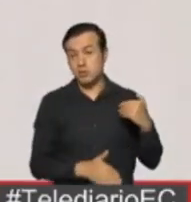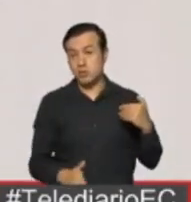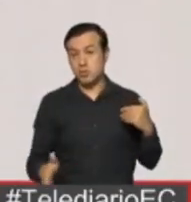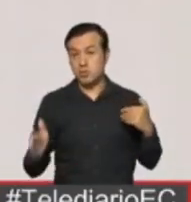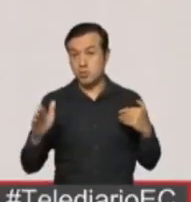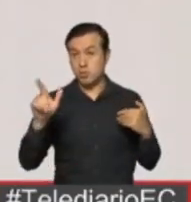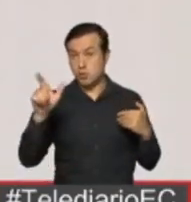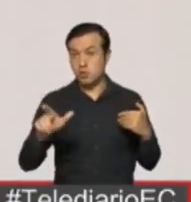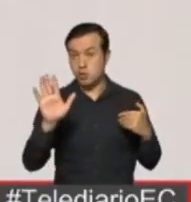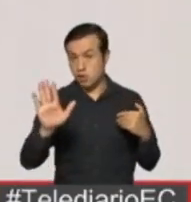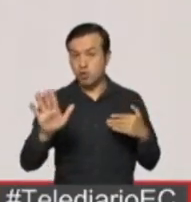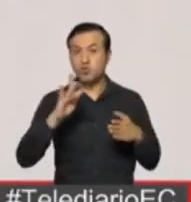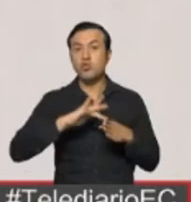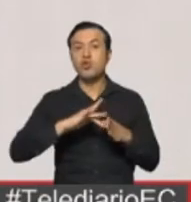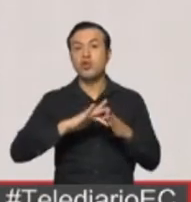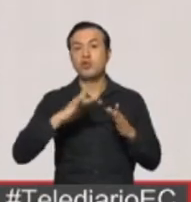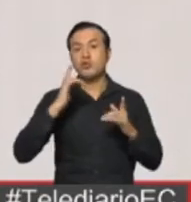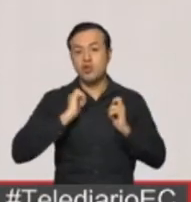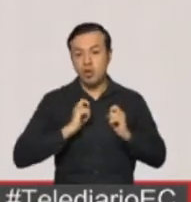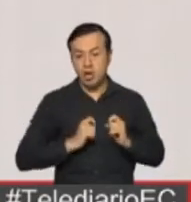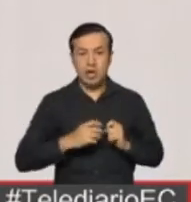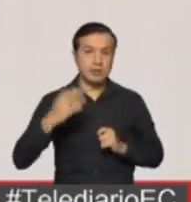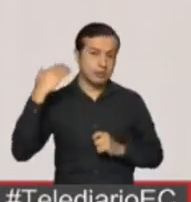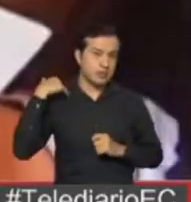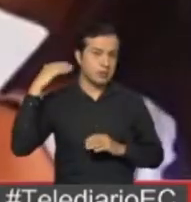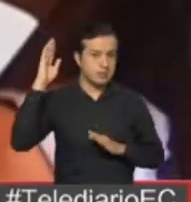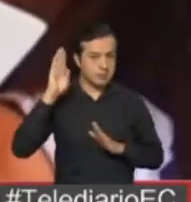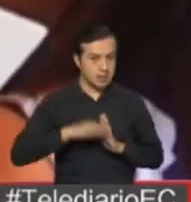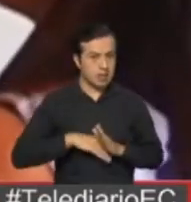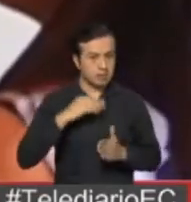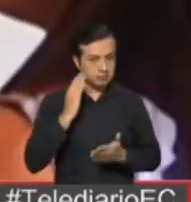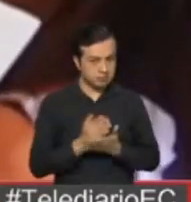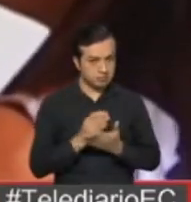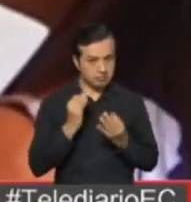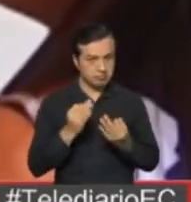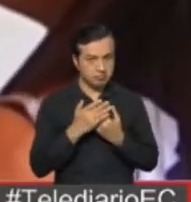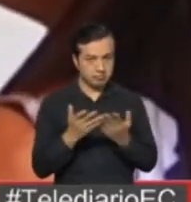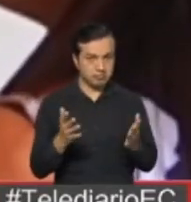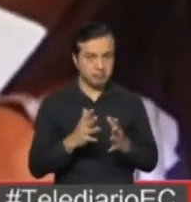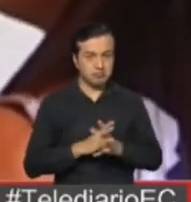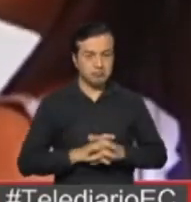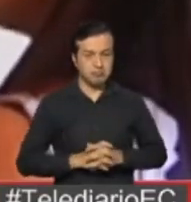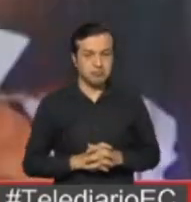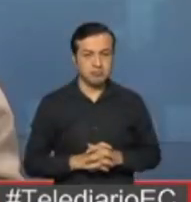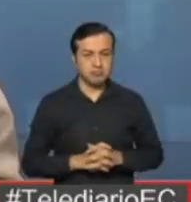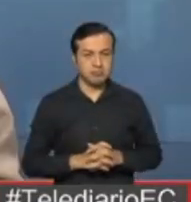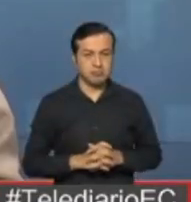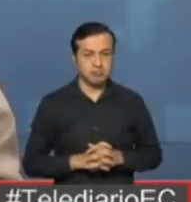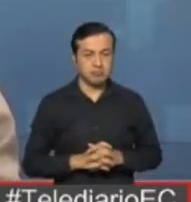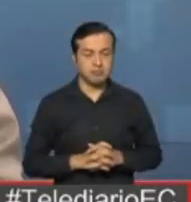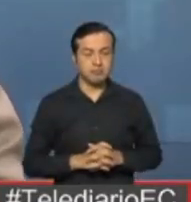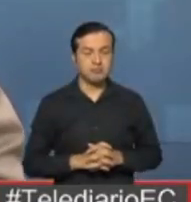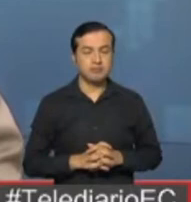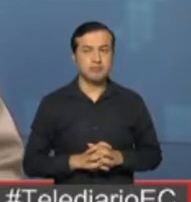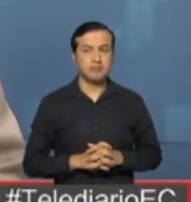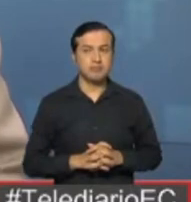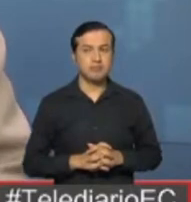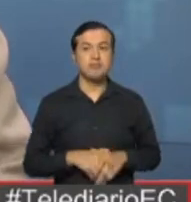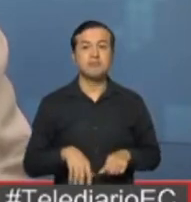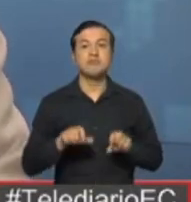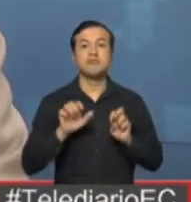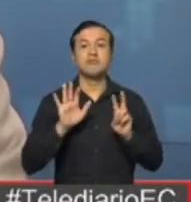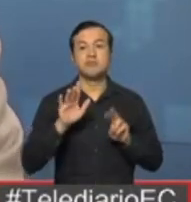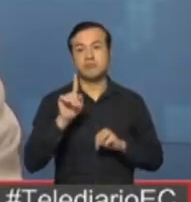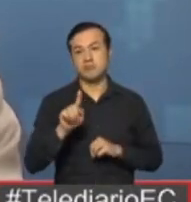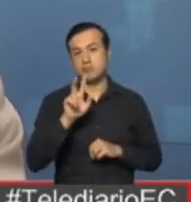fumar una persona el riesgo de desarrollar cáncer se reduce casi a cero mariuxi buenaño medios públicos siete de la mañana